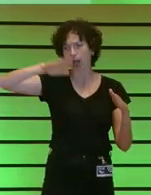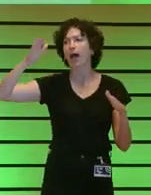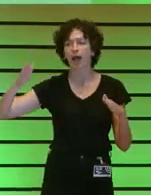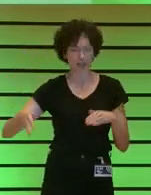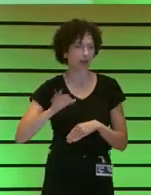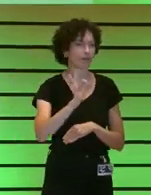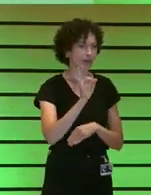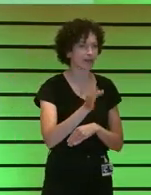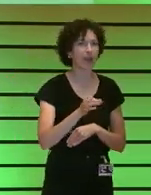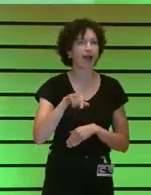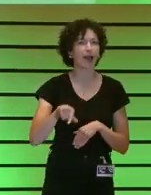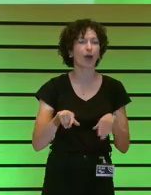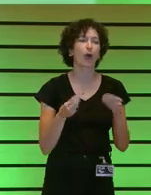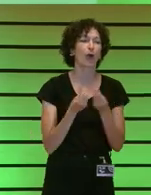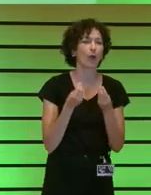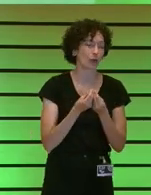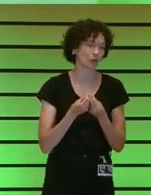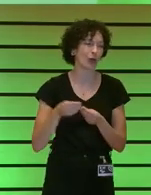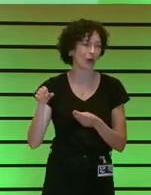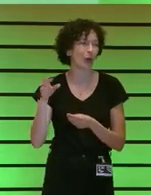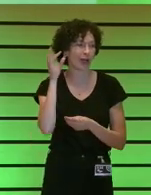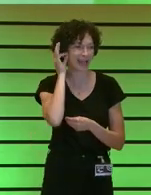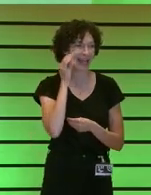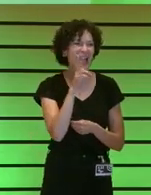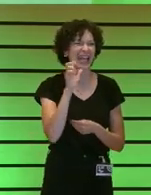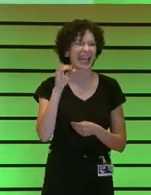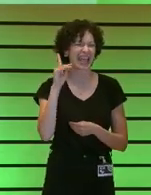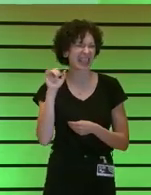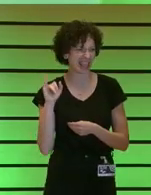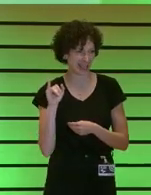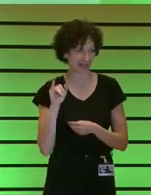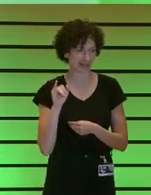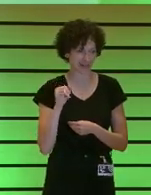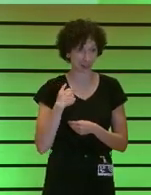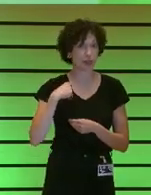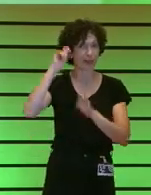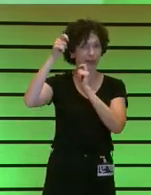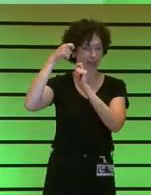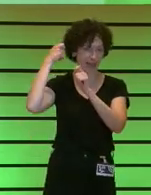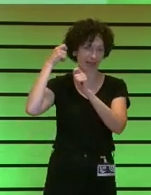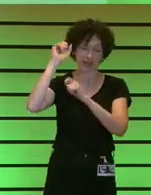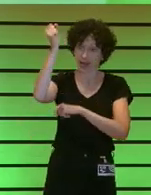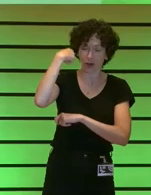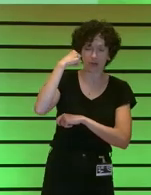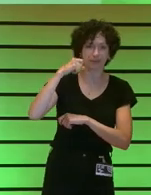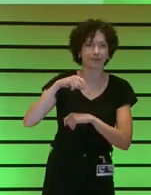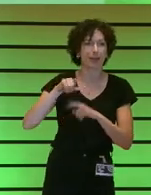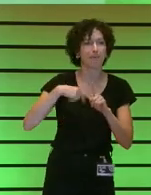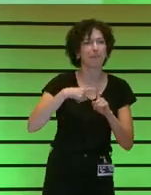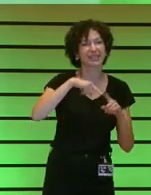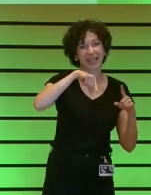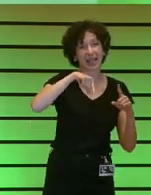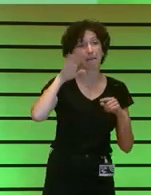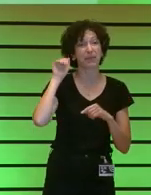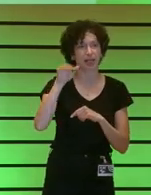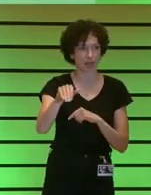unas montañas con Heidi no también lo digas a mí que yo soy aragonesa y pirineista por lo tanto no me digas a mí o